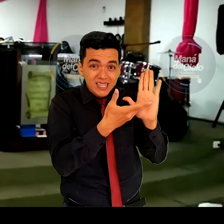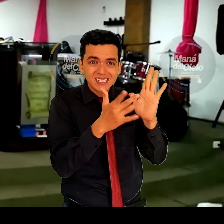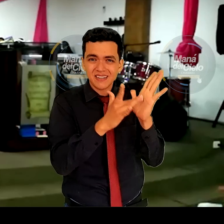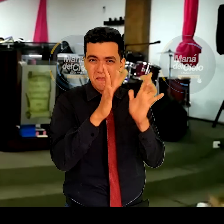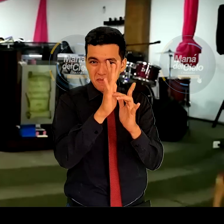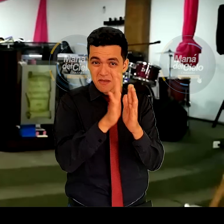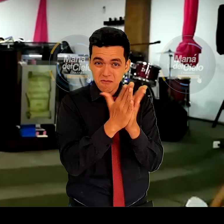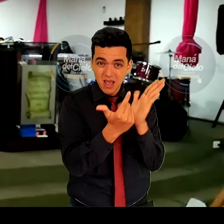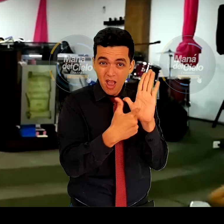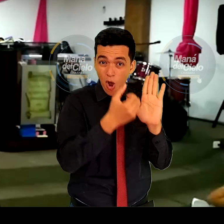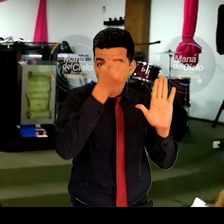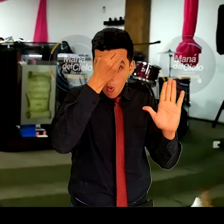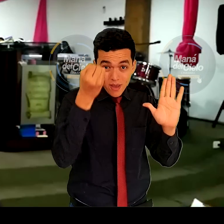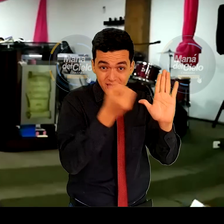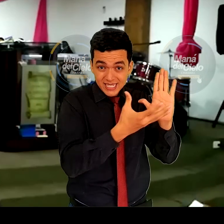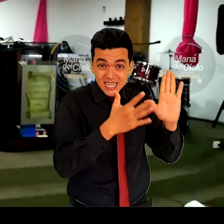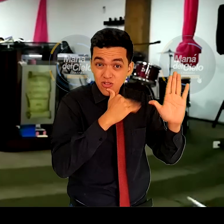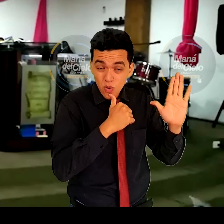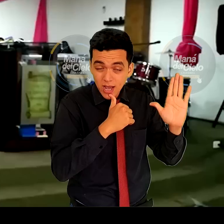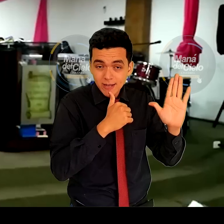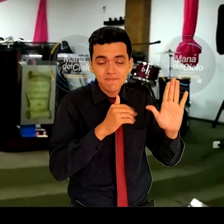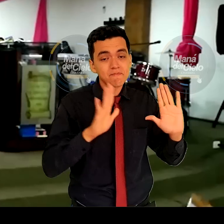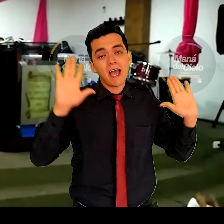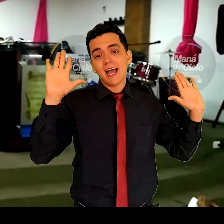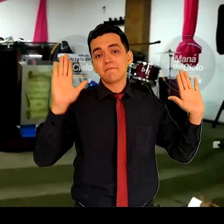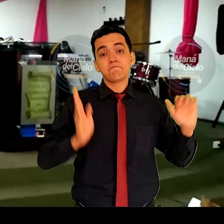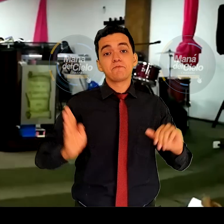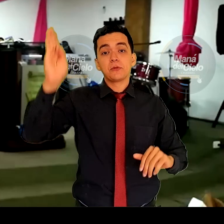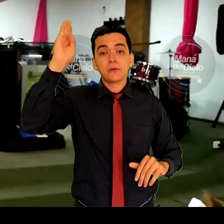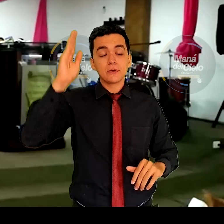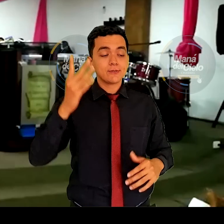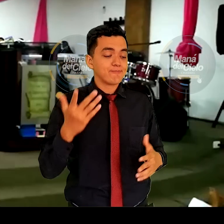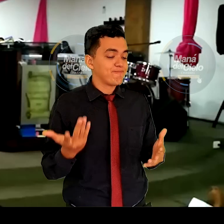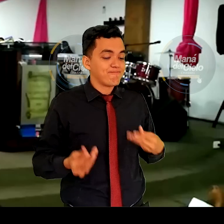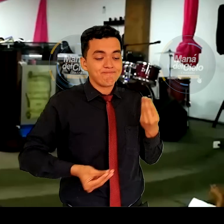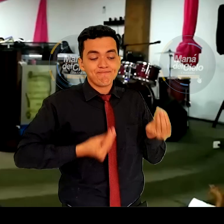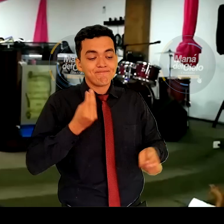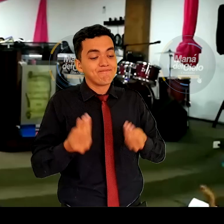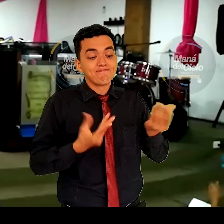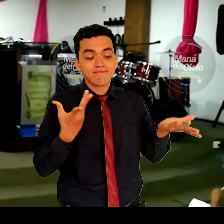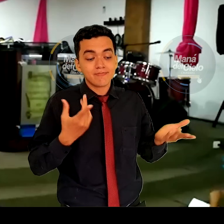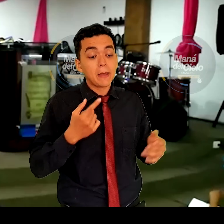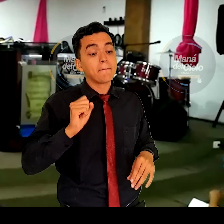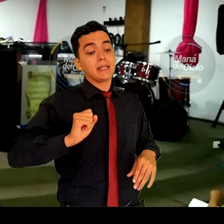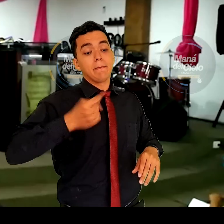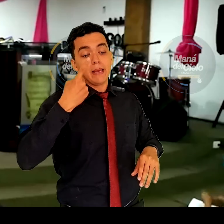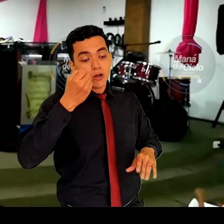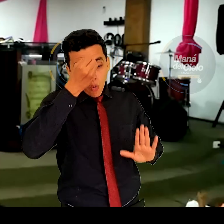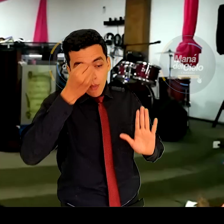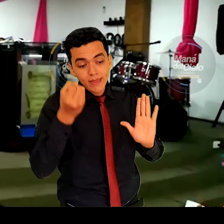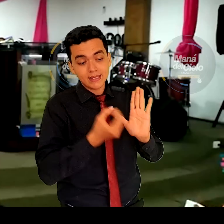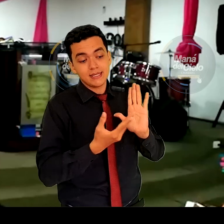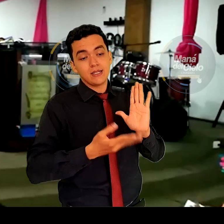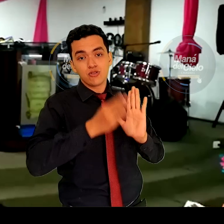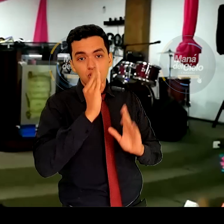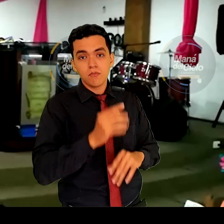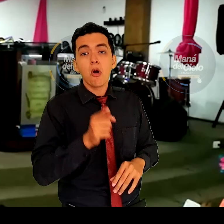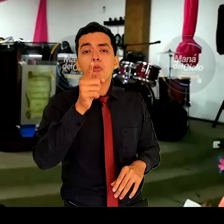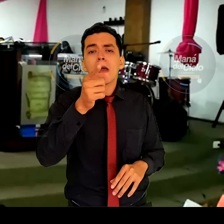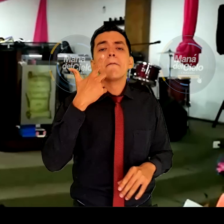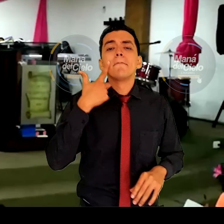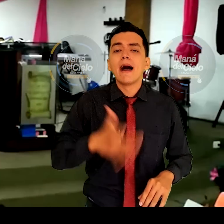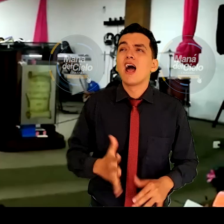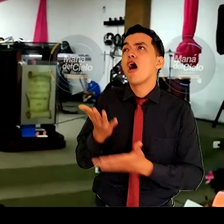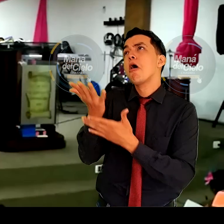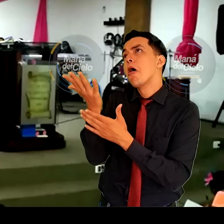usted obedezca a Dios y no tiene necesidad, con el respeto que me merecen todos, de andar detrás de Dios como un limonero. Dios mío, dame